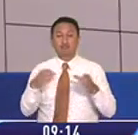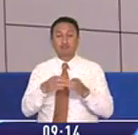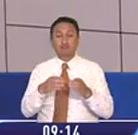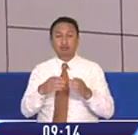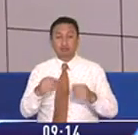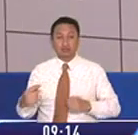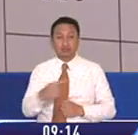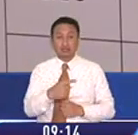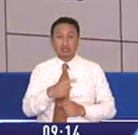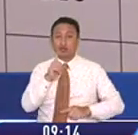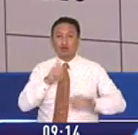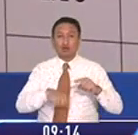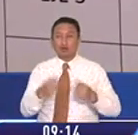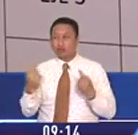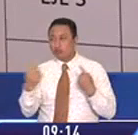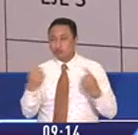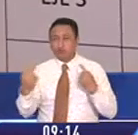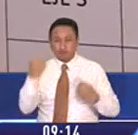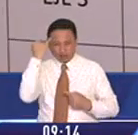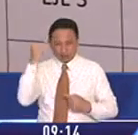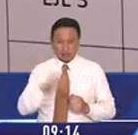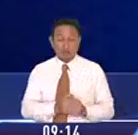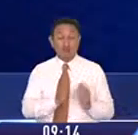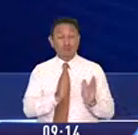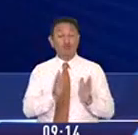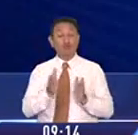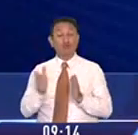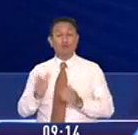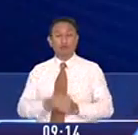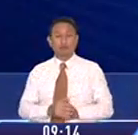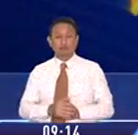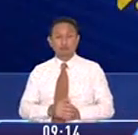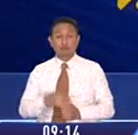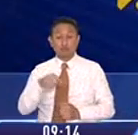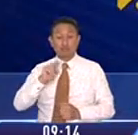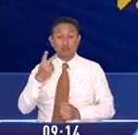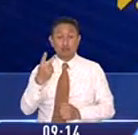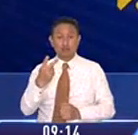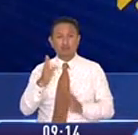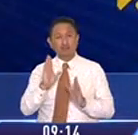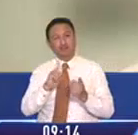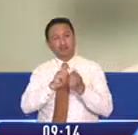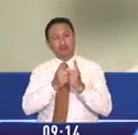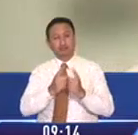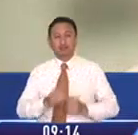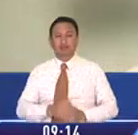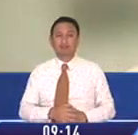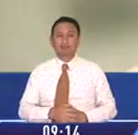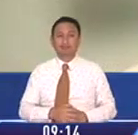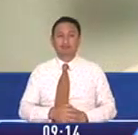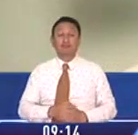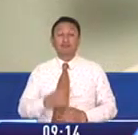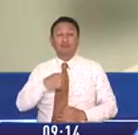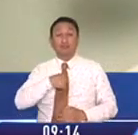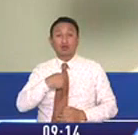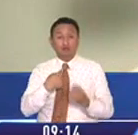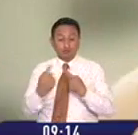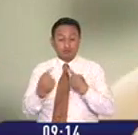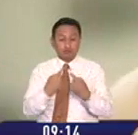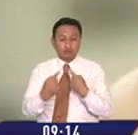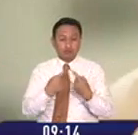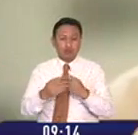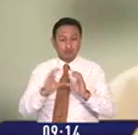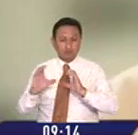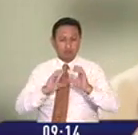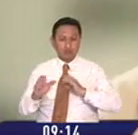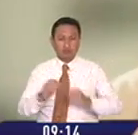permiten que se desarrolle el debate de ideas, algo que se espera cambiar para esta segunda vuelta. Cuando se intenta que un debate sea muy estructurado,